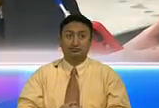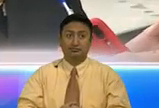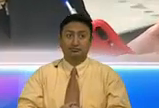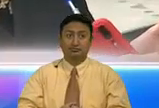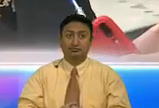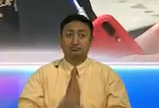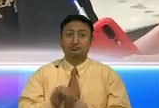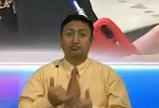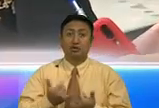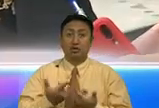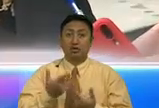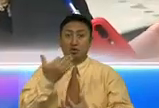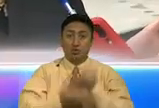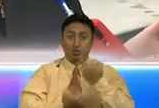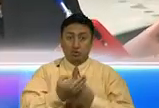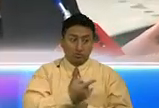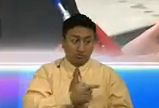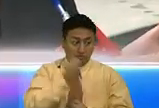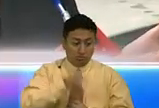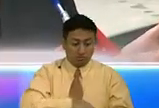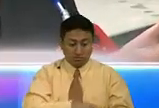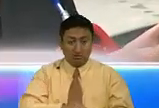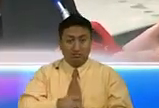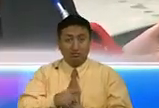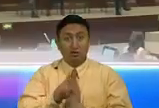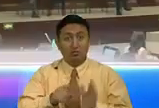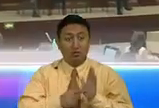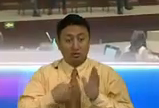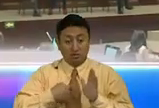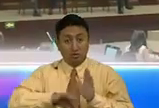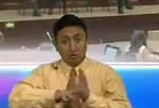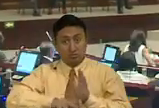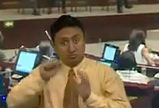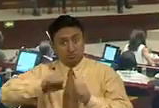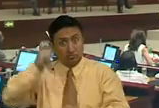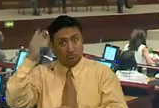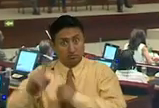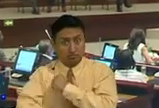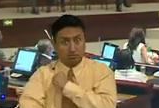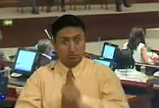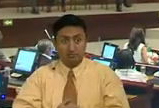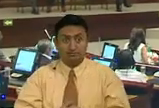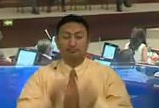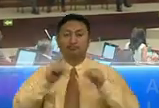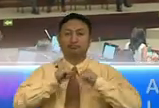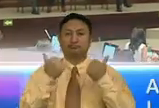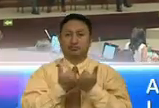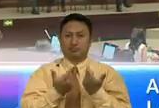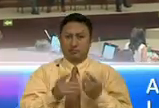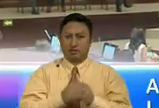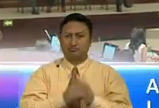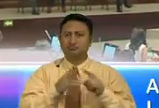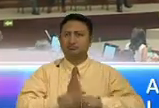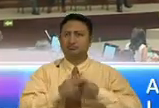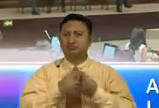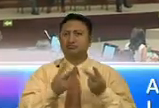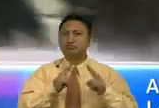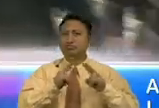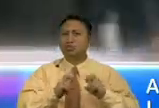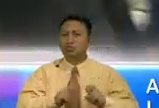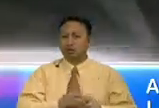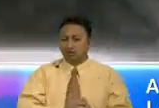rápidamente esas muestras de que sí se quiere combatir la corrupción. Además, en la asamblea se espera que se abra una investigación por las denuncias de un supuesto